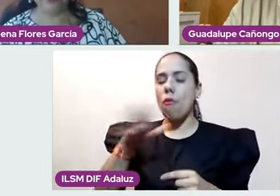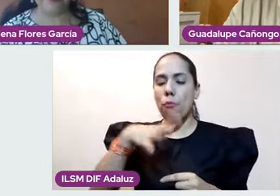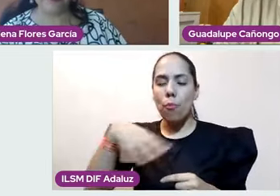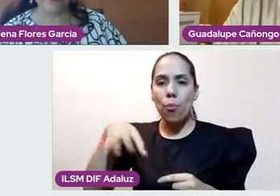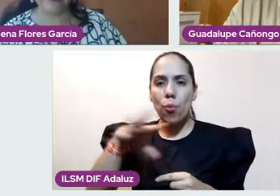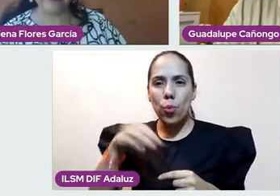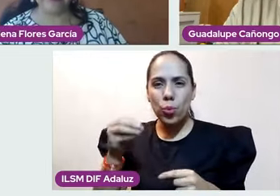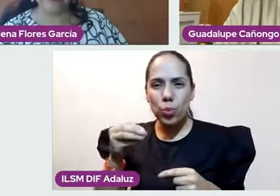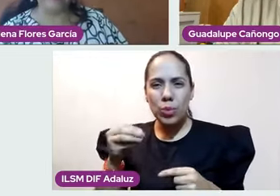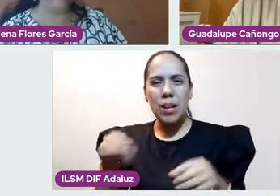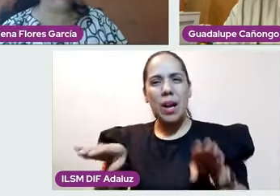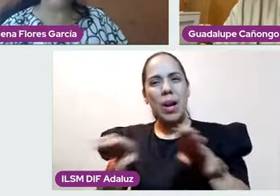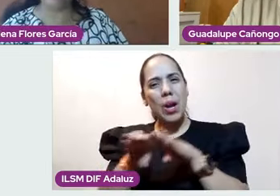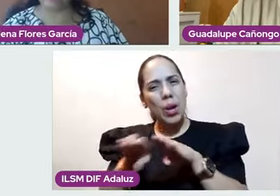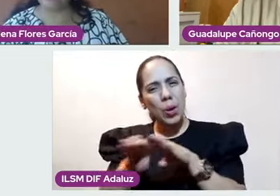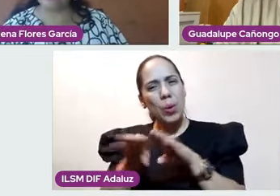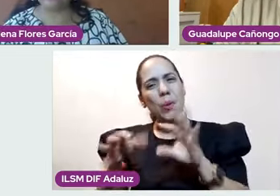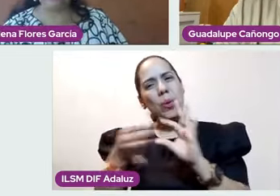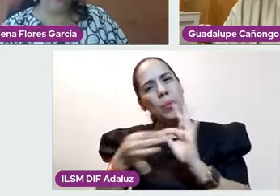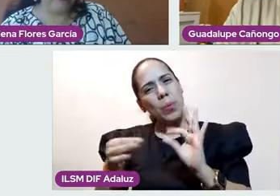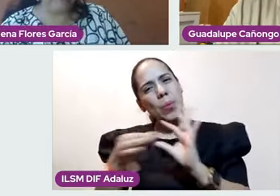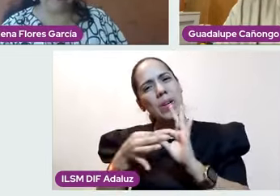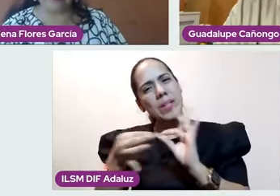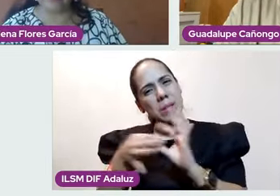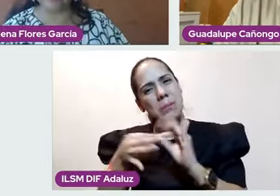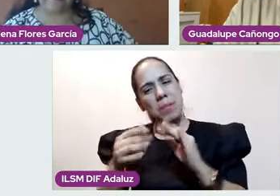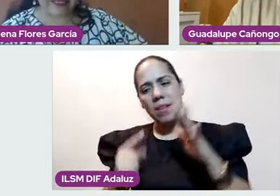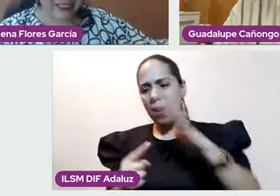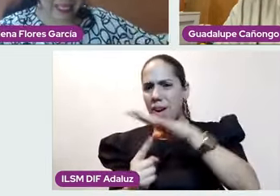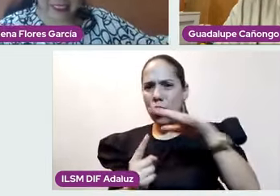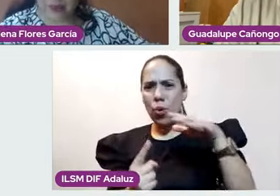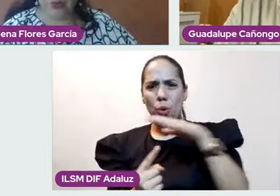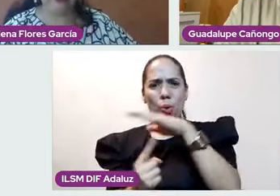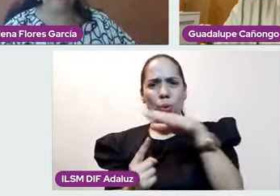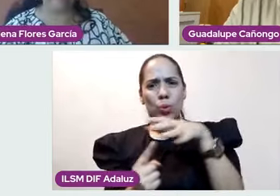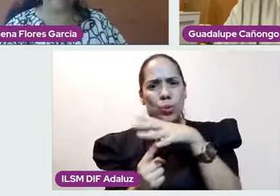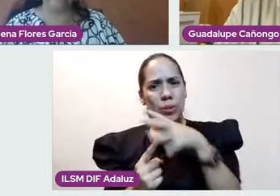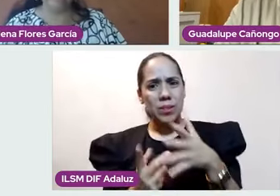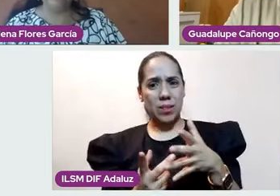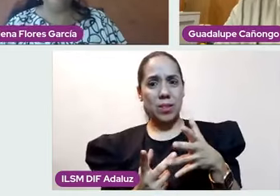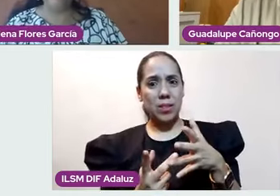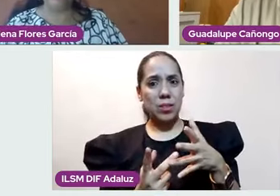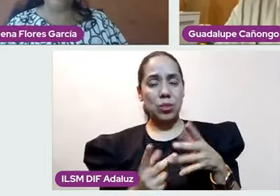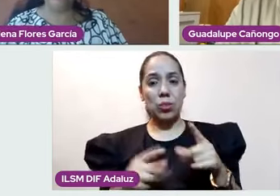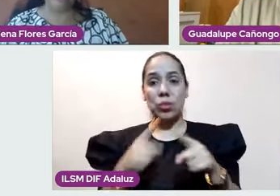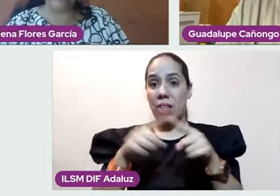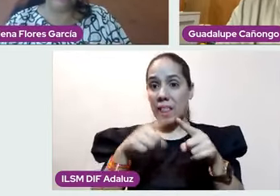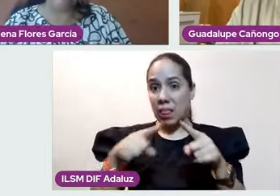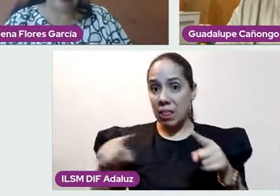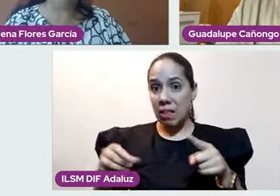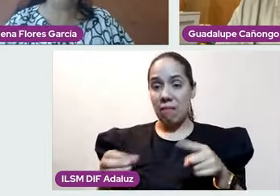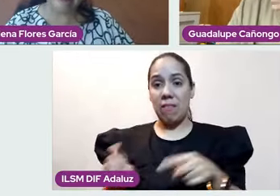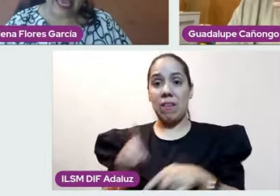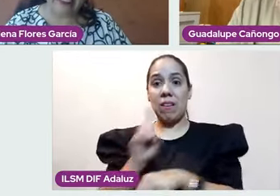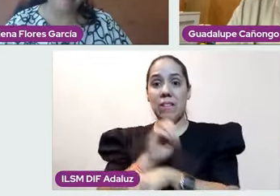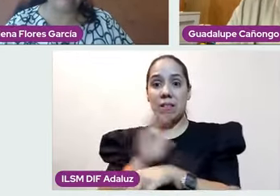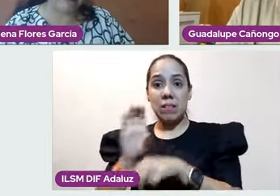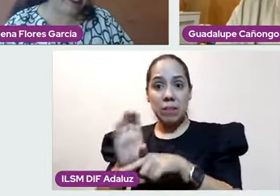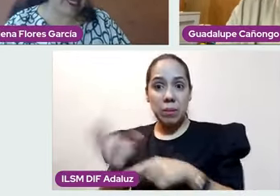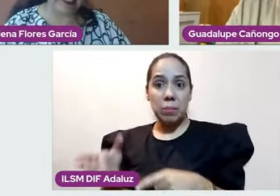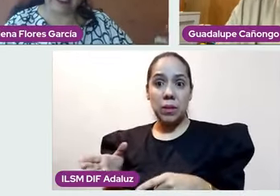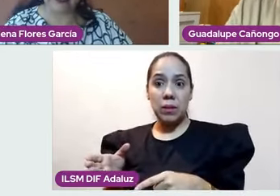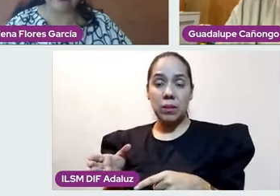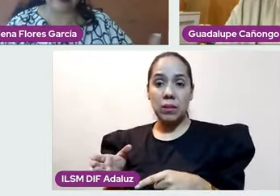de personas mayores, diversidades múltiples, discapacidades múltiples, ¿no?,